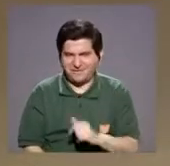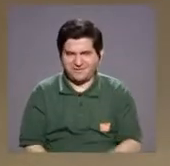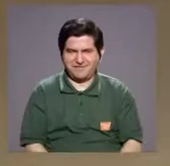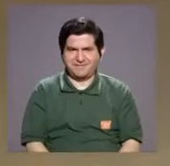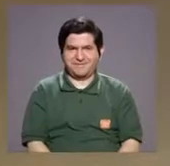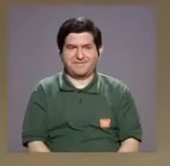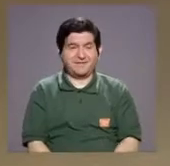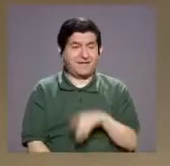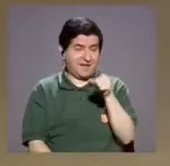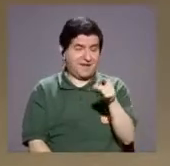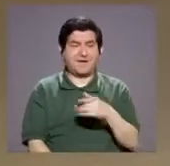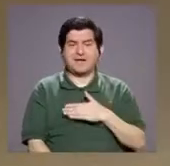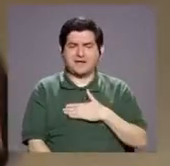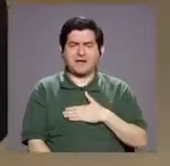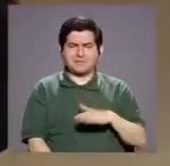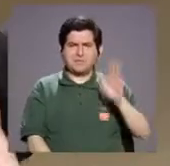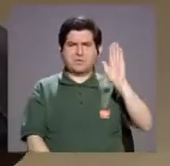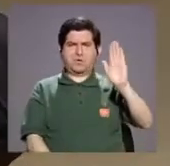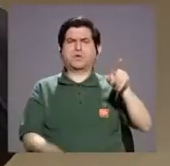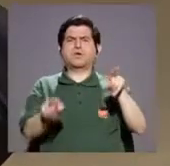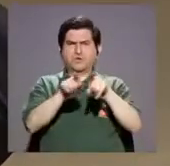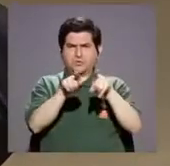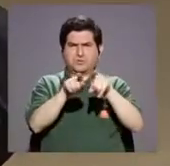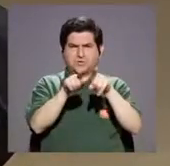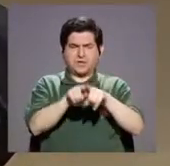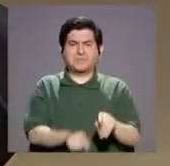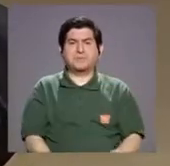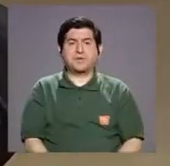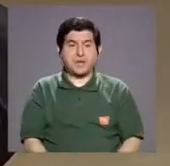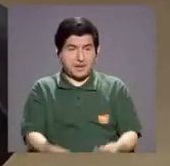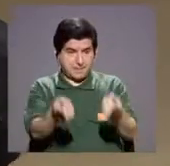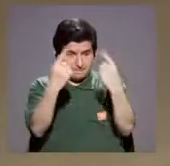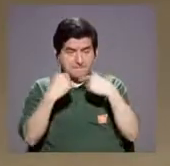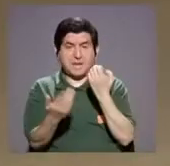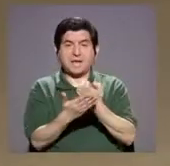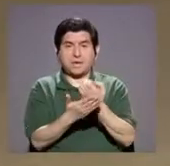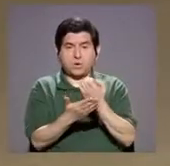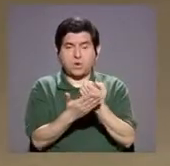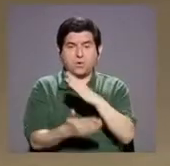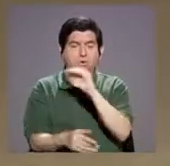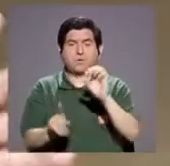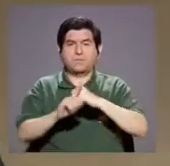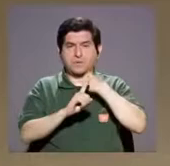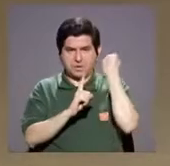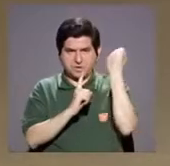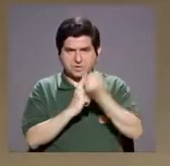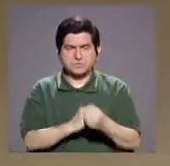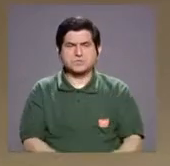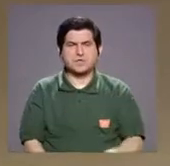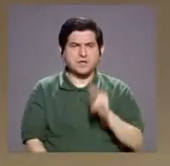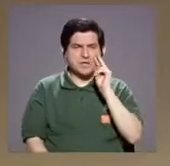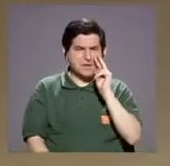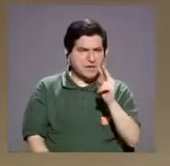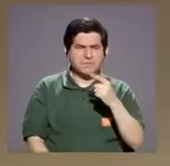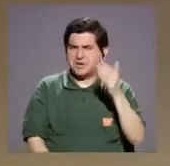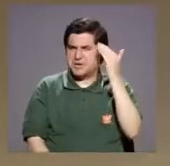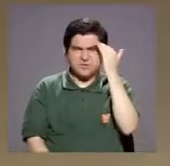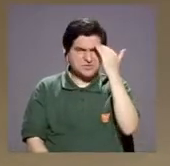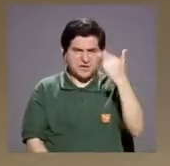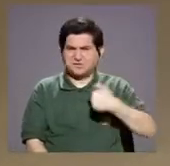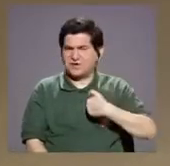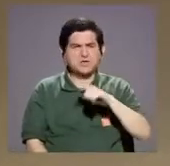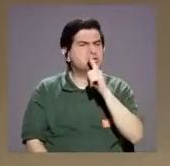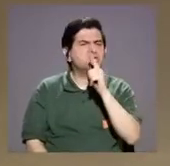no sólo me juramento sino que estuvo en economía y sociedad y al verme no sabía quién era yo entonces